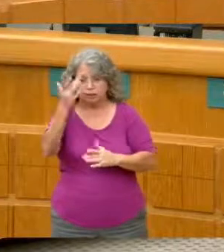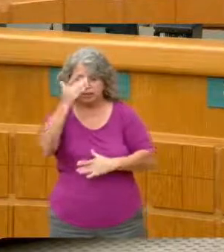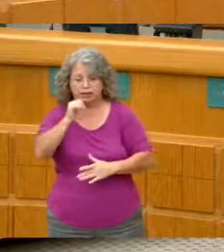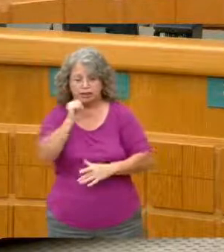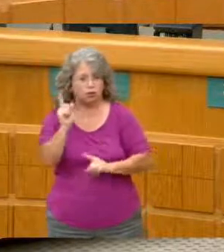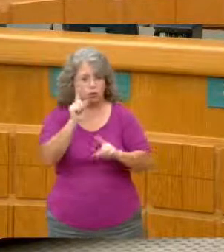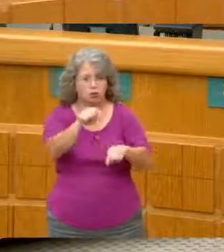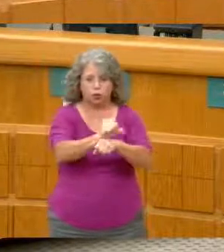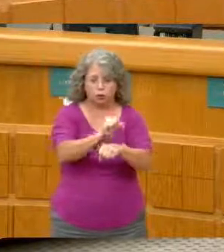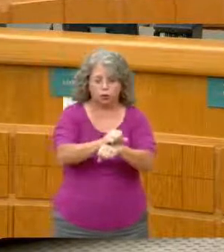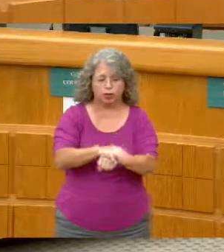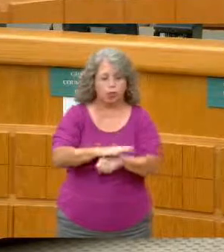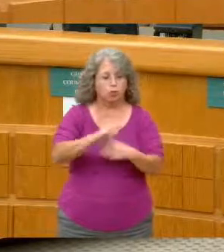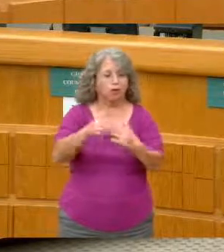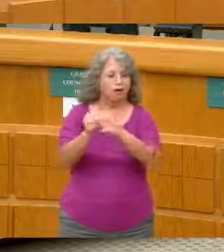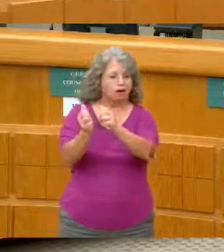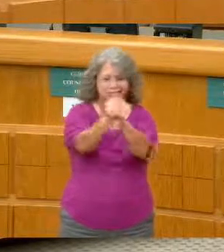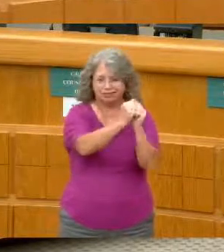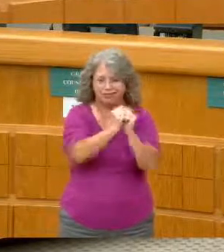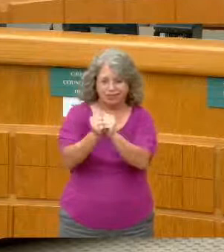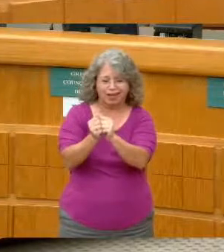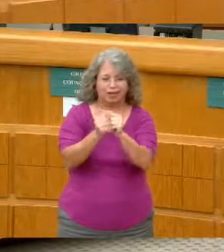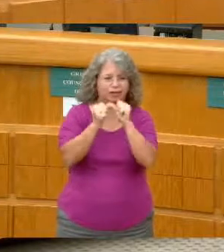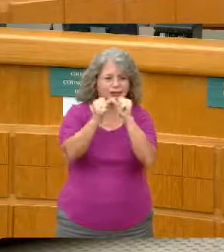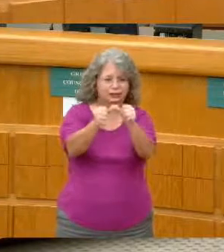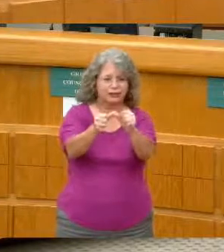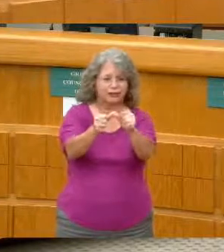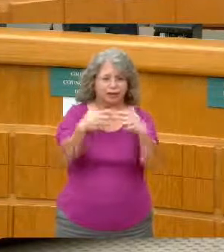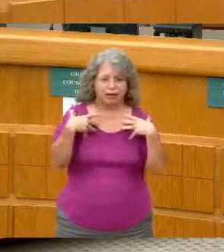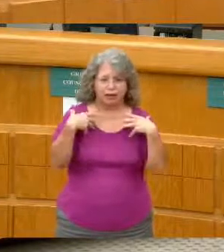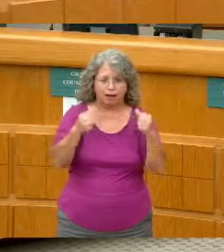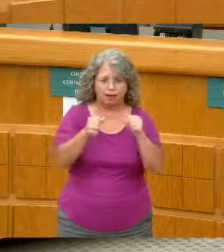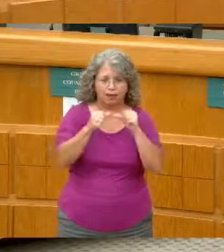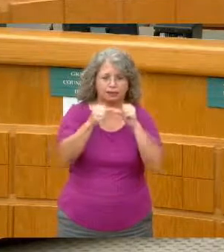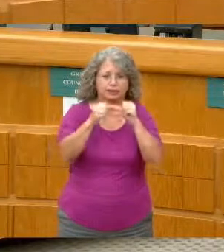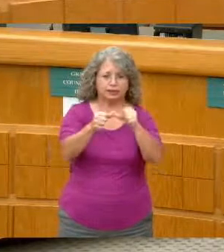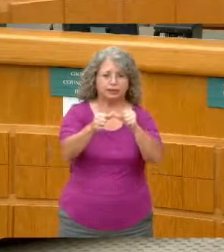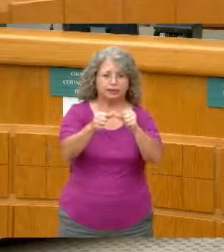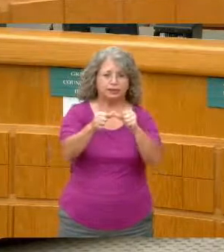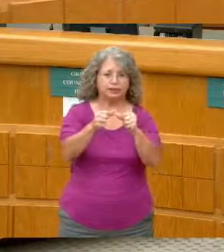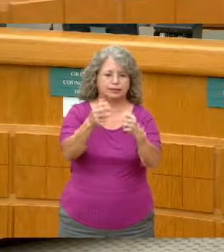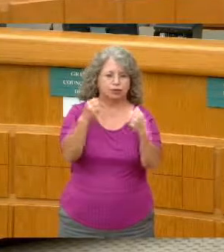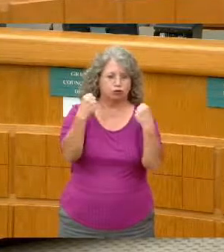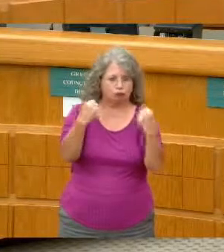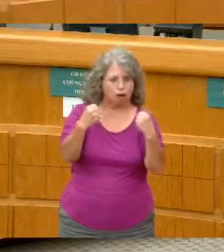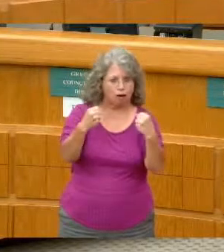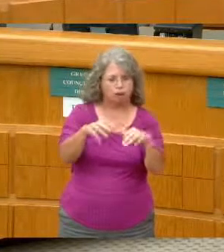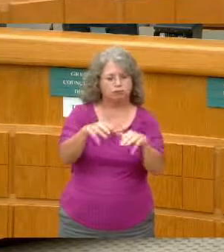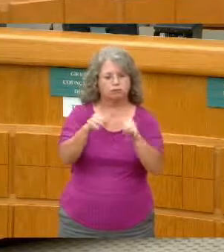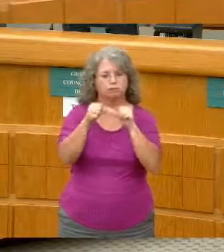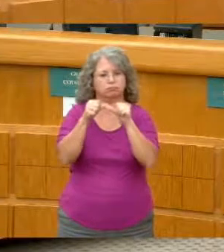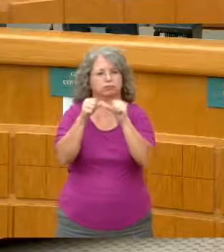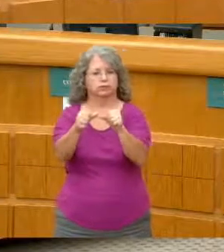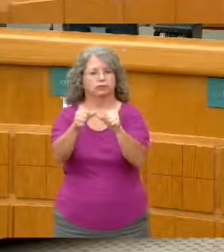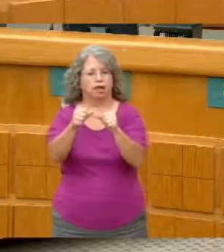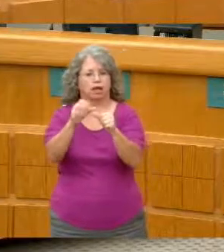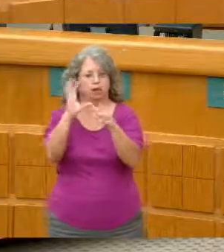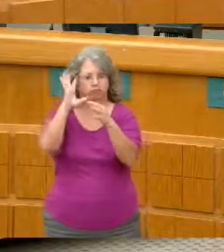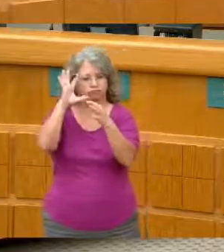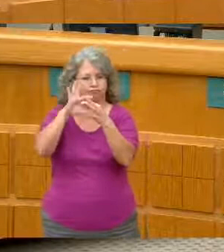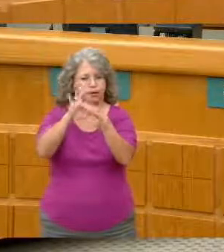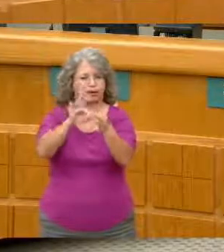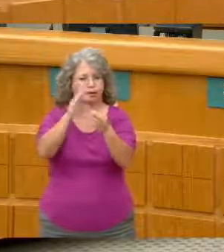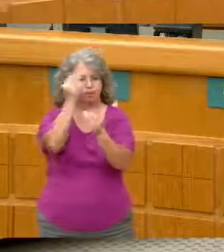sick. We're all in this together. Stay healthy, stay strong, and as always, stay connected. Thank